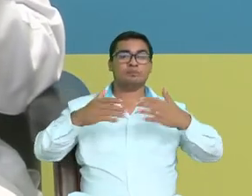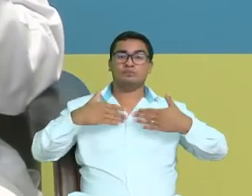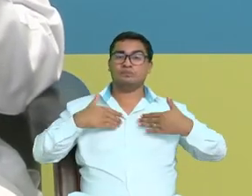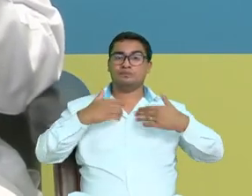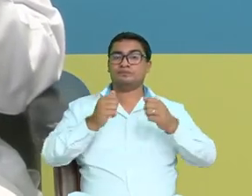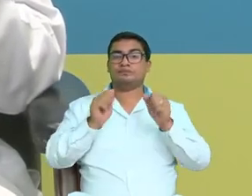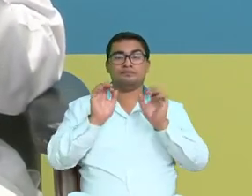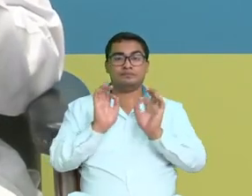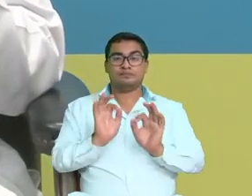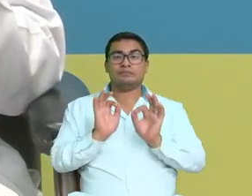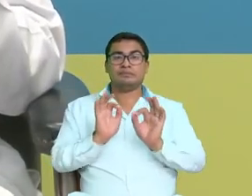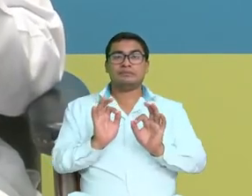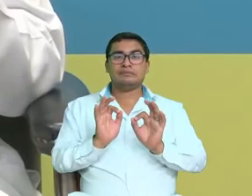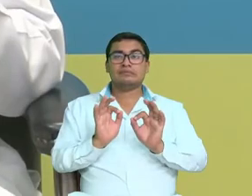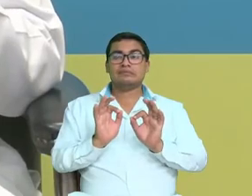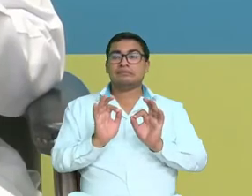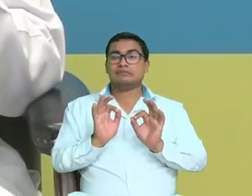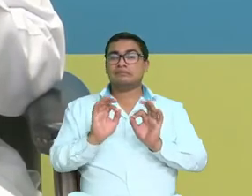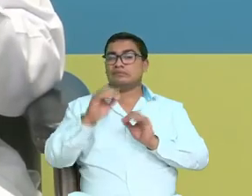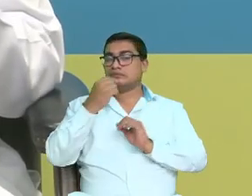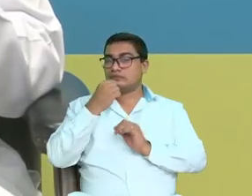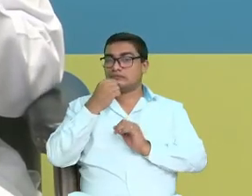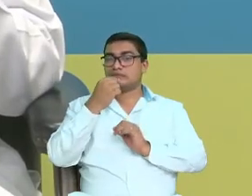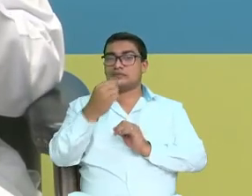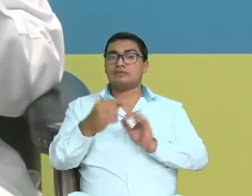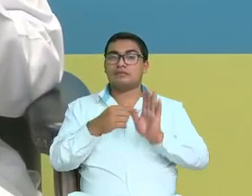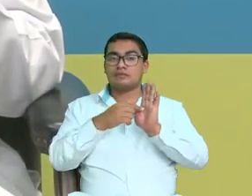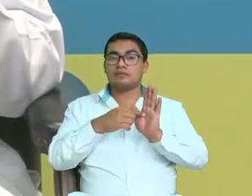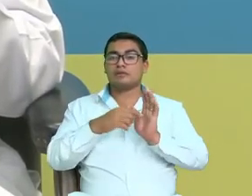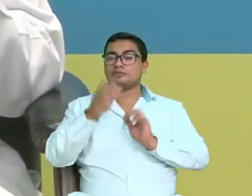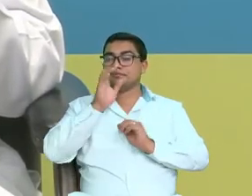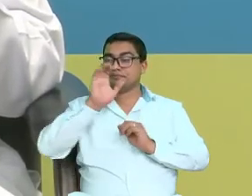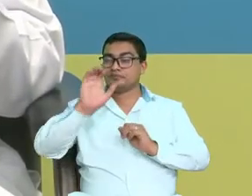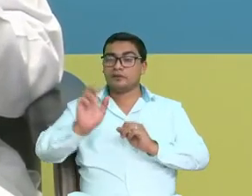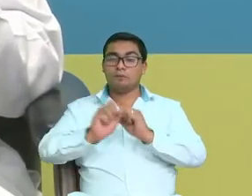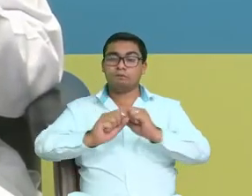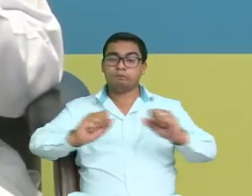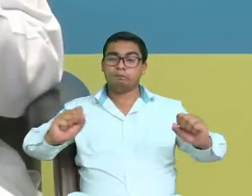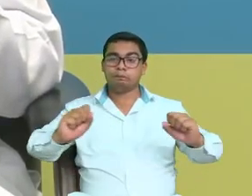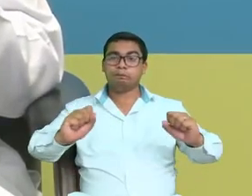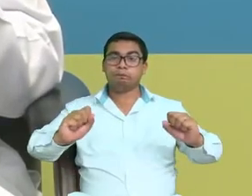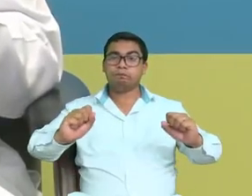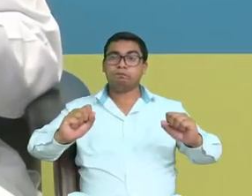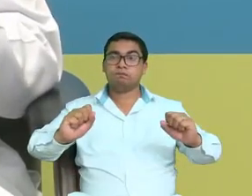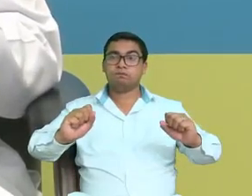saludable. Porque si un niño es obeso ahorita, probablemente no